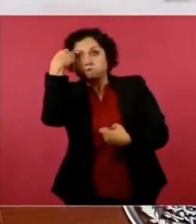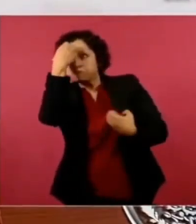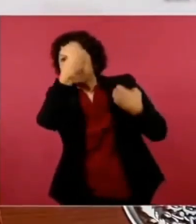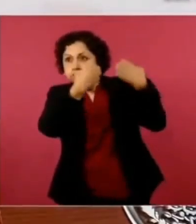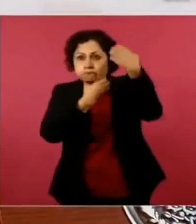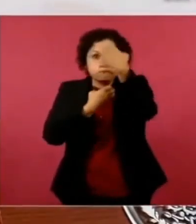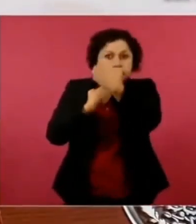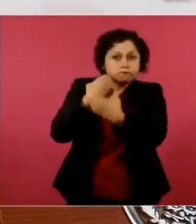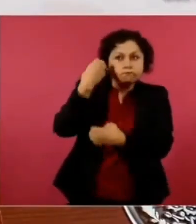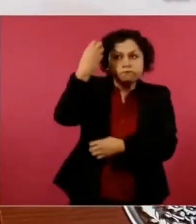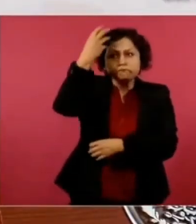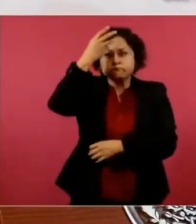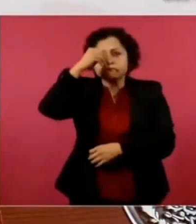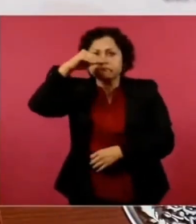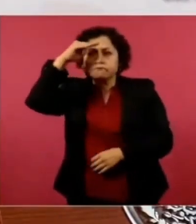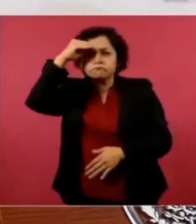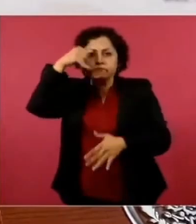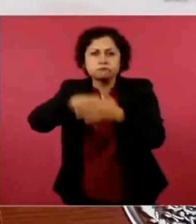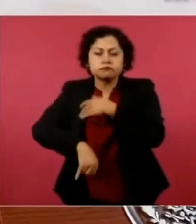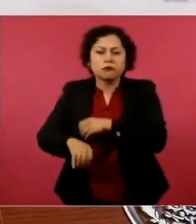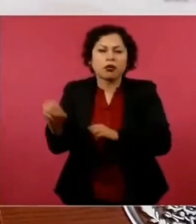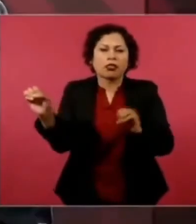en el Ejecutivo.